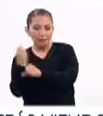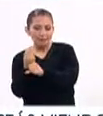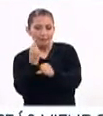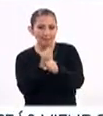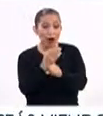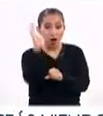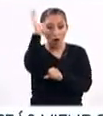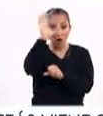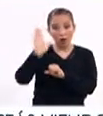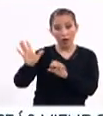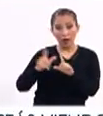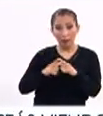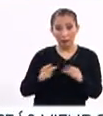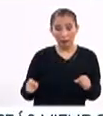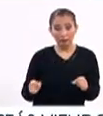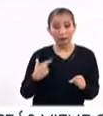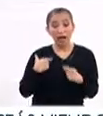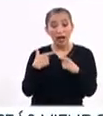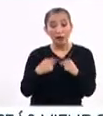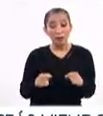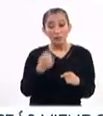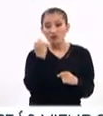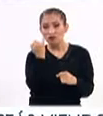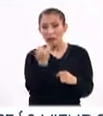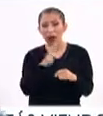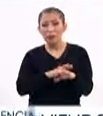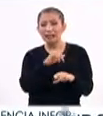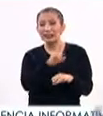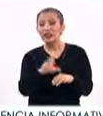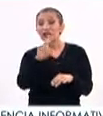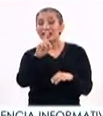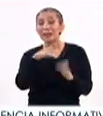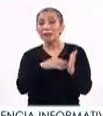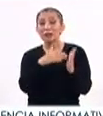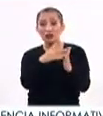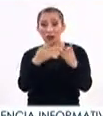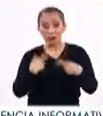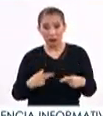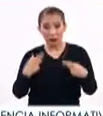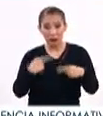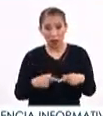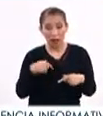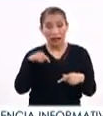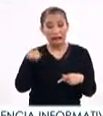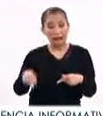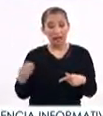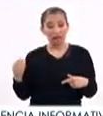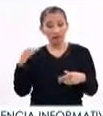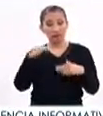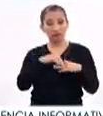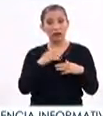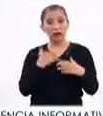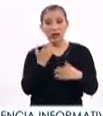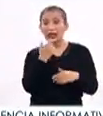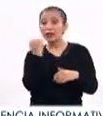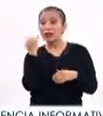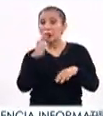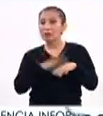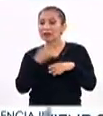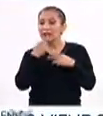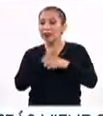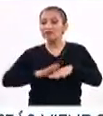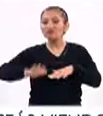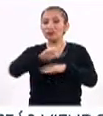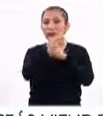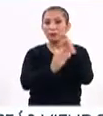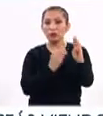adaptando a la cultura japonesa. El japonés lo hablan más de 130 millones de personas, lo que lo posiciona entre los idiomas más